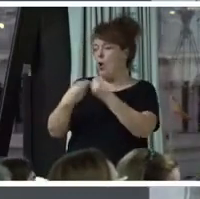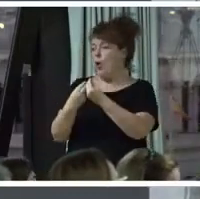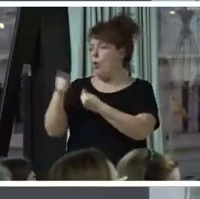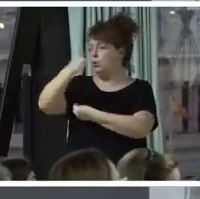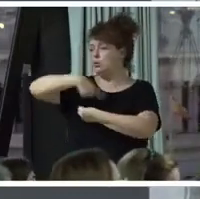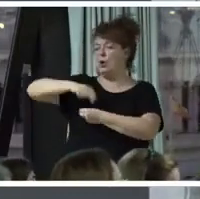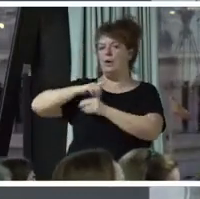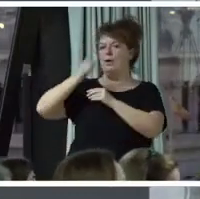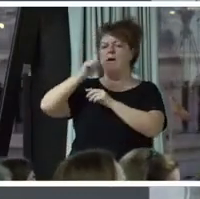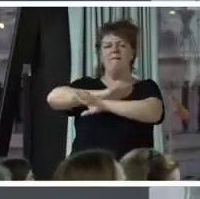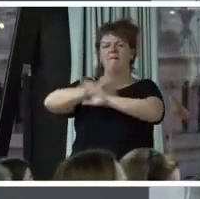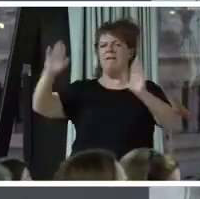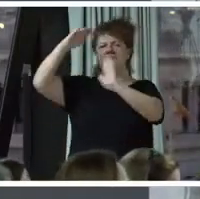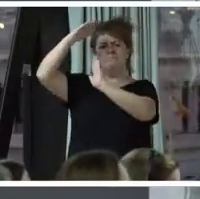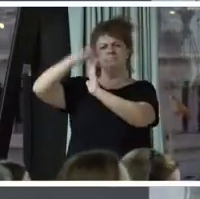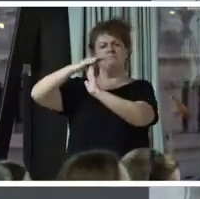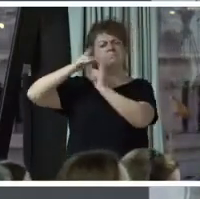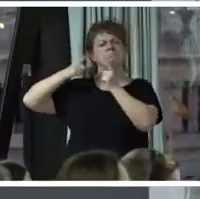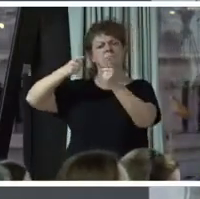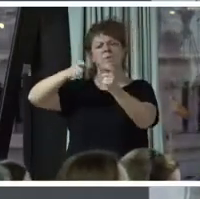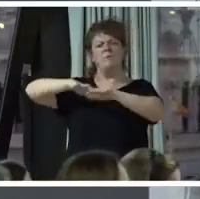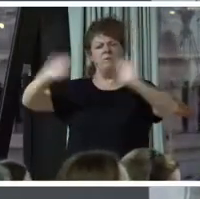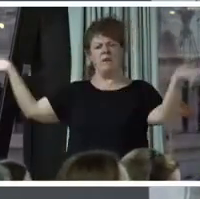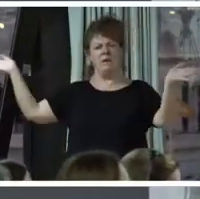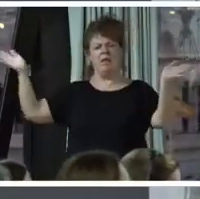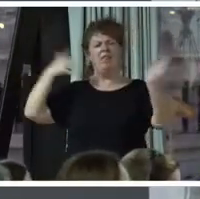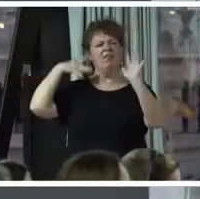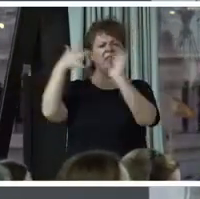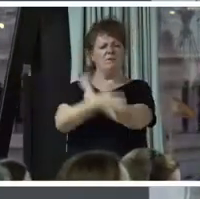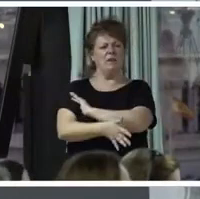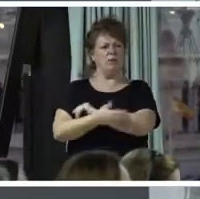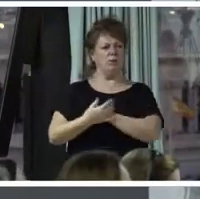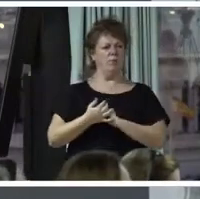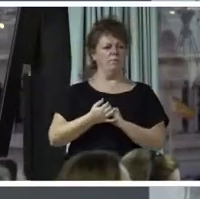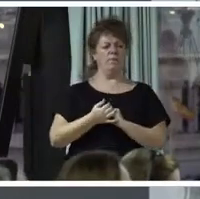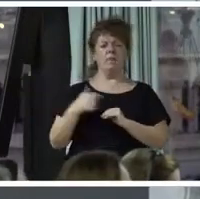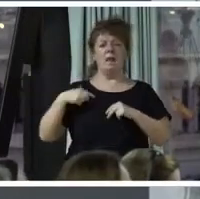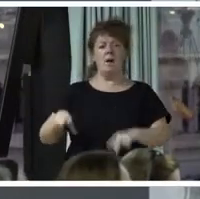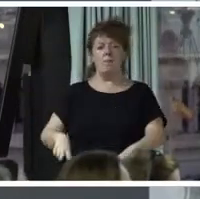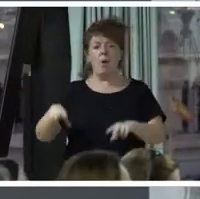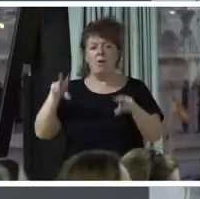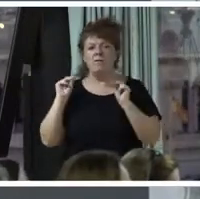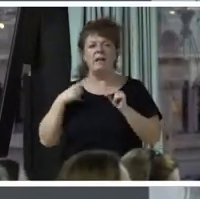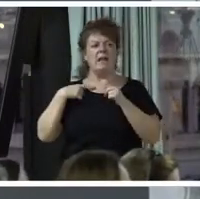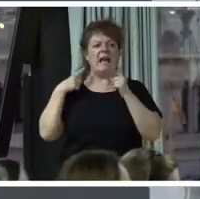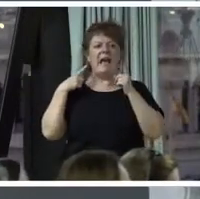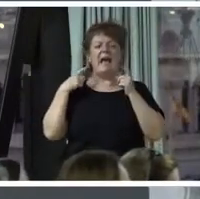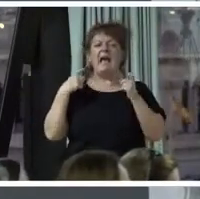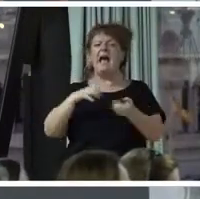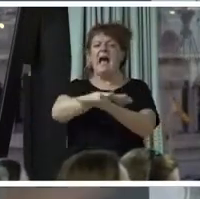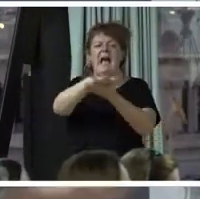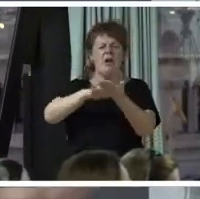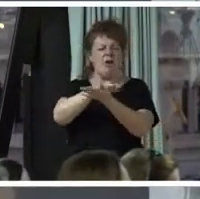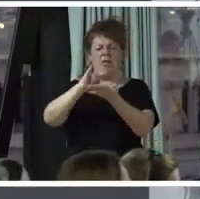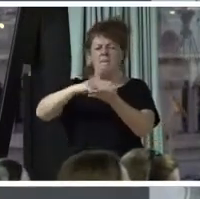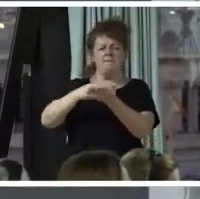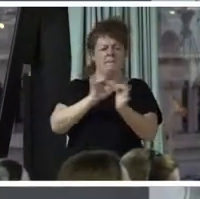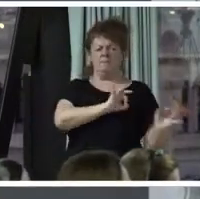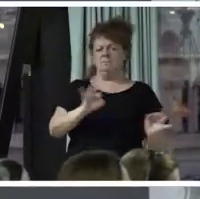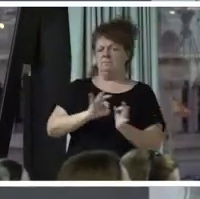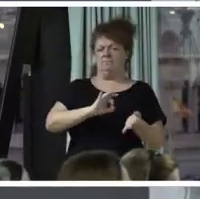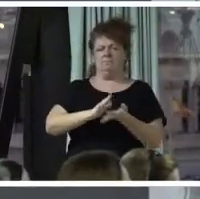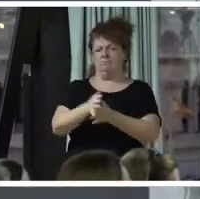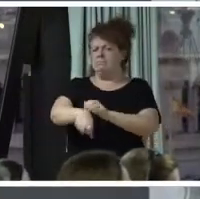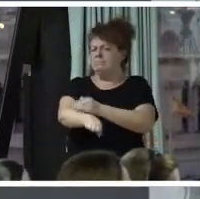alto al fuego definitivo Y por supuesto eh que termine de una vez por todas este genocidio planificado que como muy bien estaba